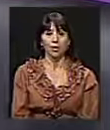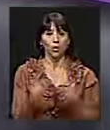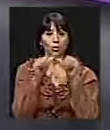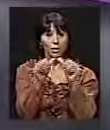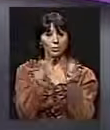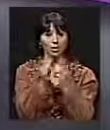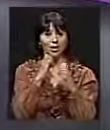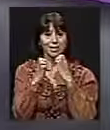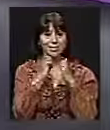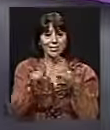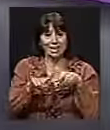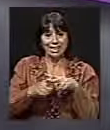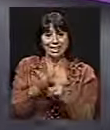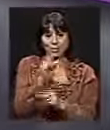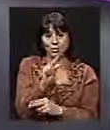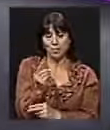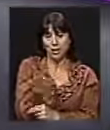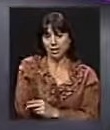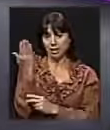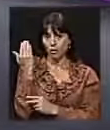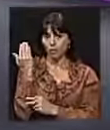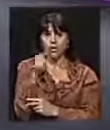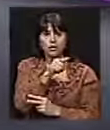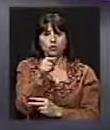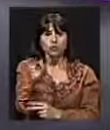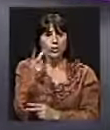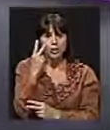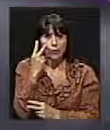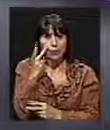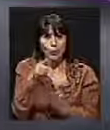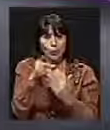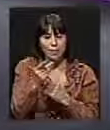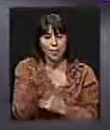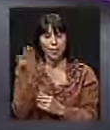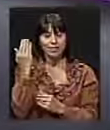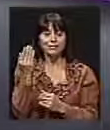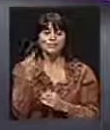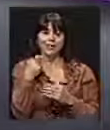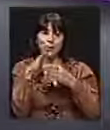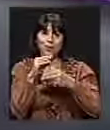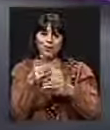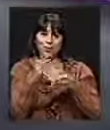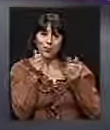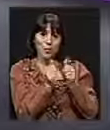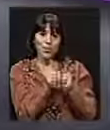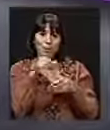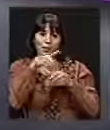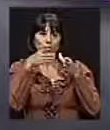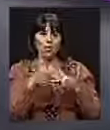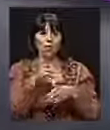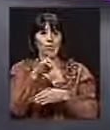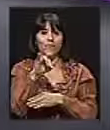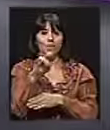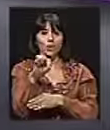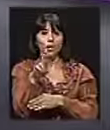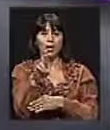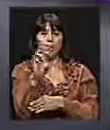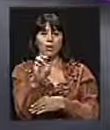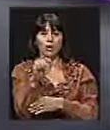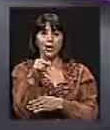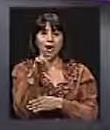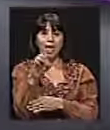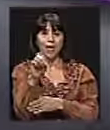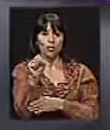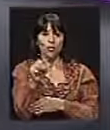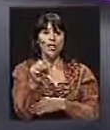Continuamos con la entrevista que iniciamos la semana anterior. Si usted no nos sintonizó, le cuento que estamos en compañía del diputado Víctor Emilio Granados del Partido Accesibilidad